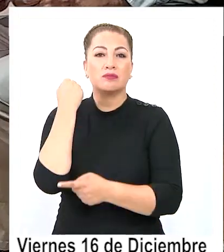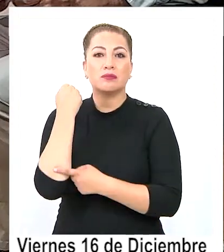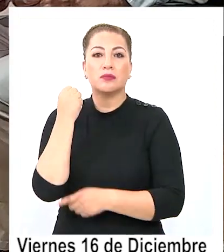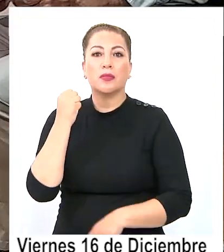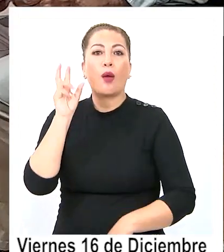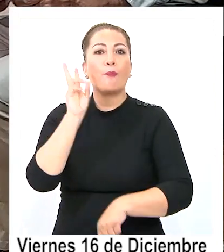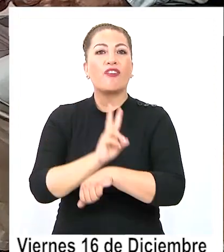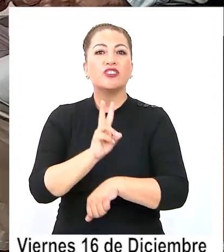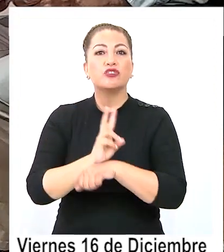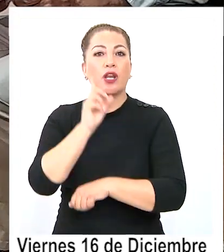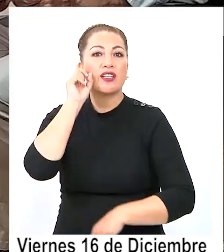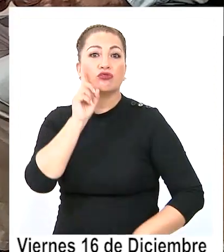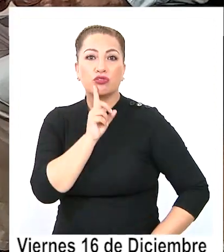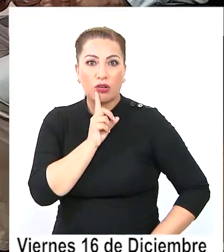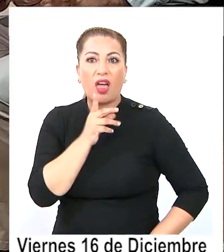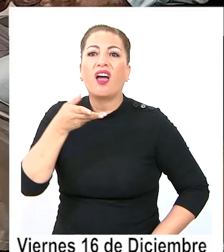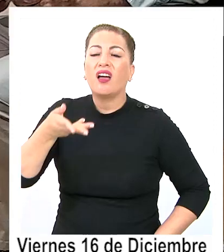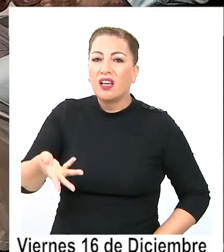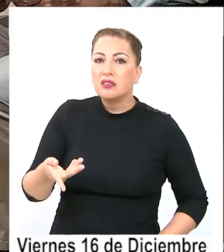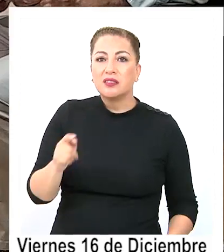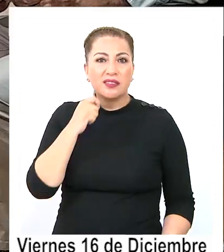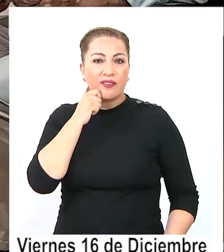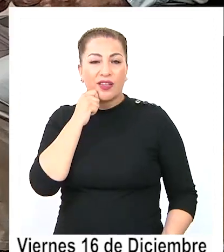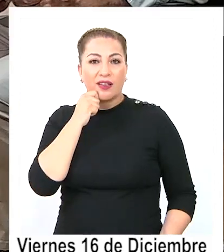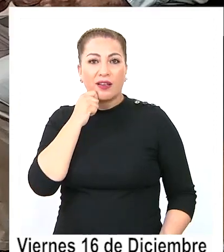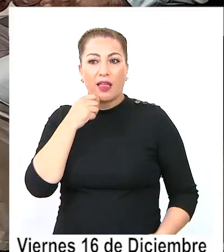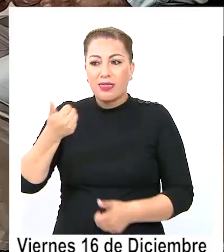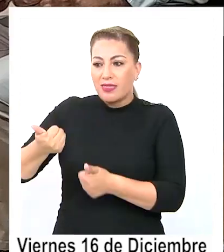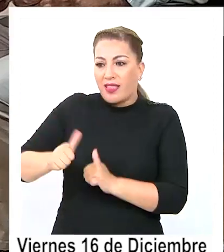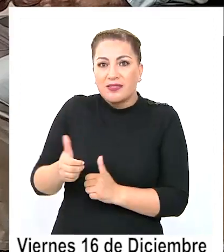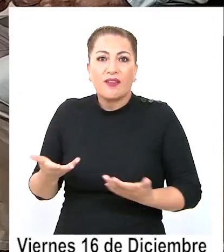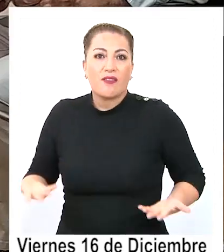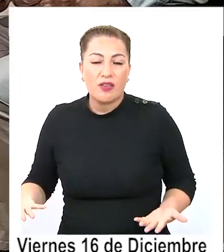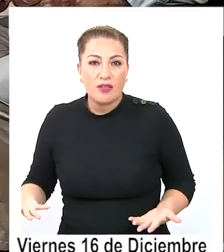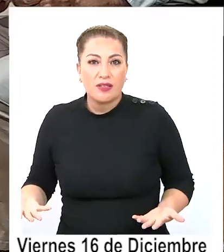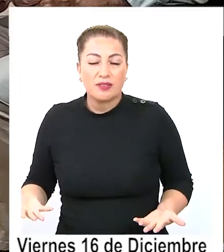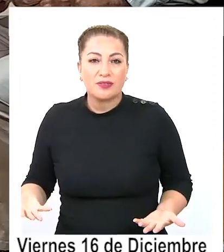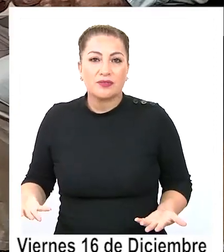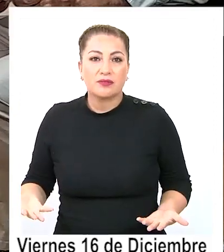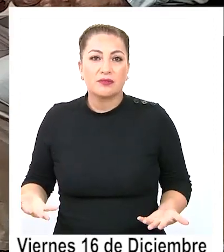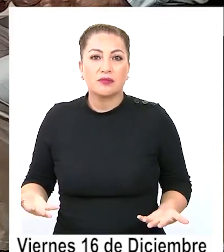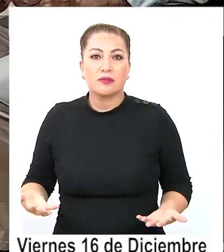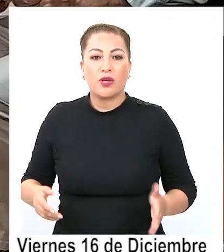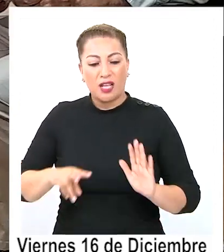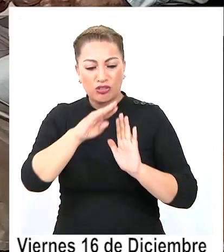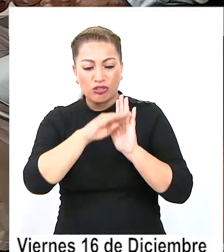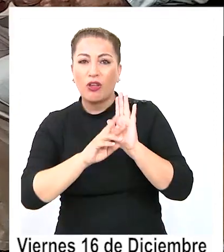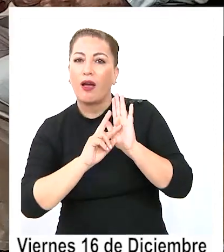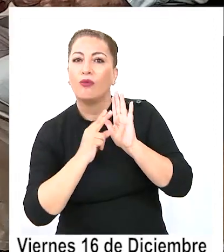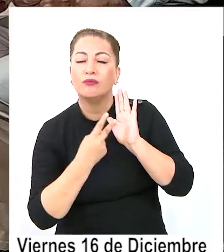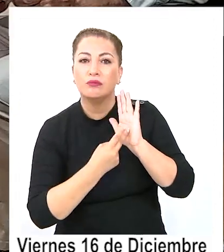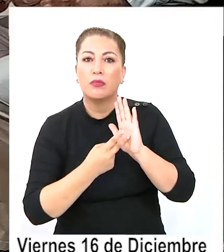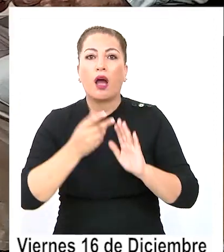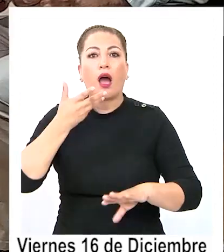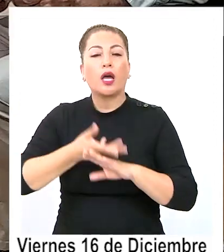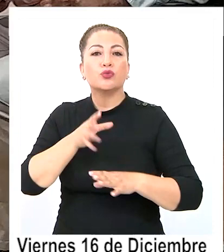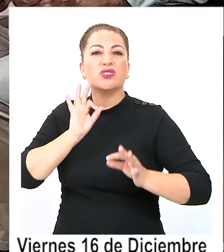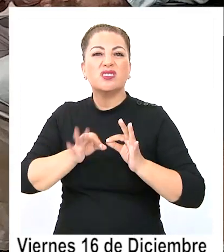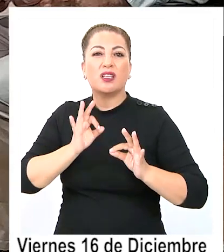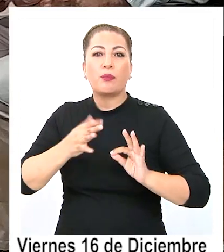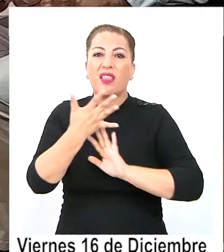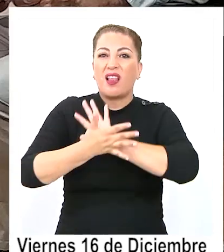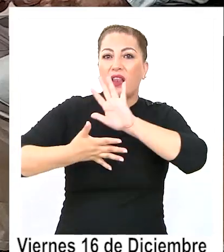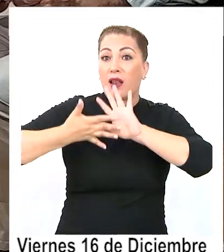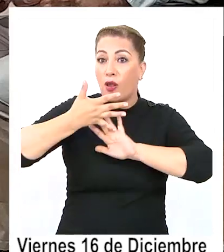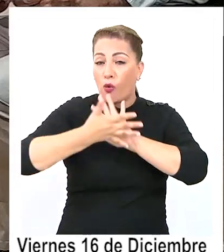profesora sorda. ¿Ya? Lo que va a significar para nosotros desafíos, porque vamos a tener que hacer ajustes razonables, un intérprete con lengua de señas que